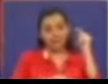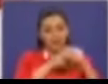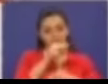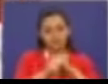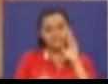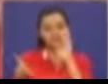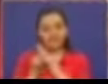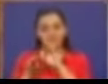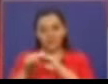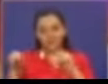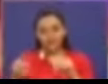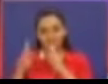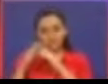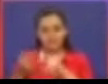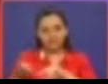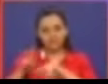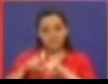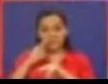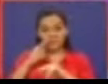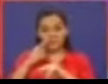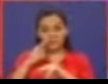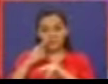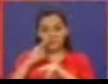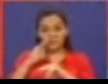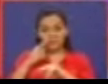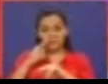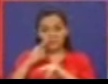vamos a ver si esto sube o sigue bajando.